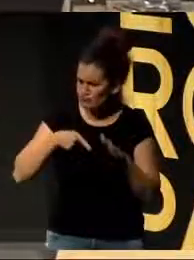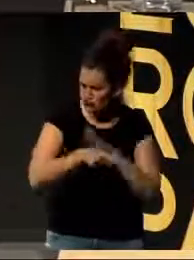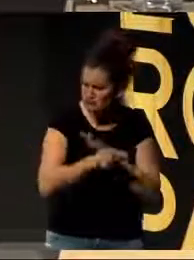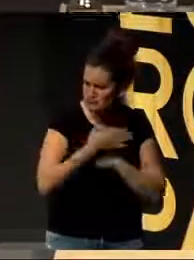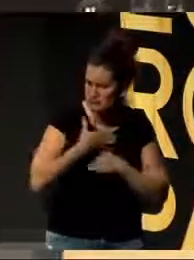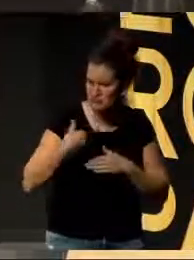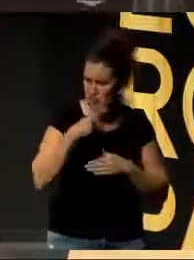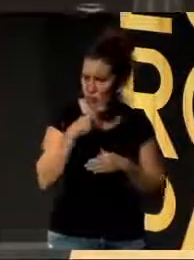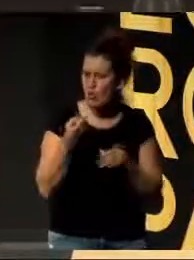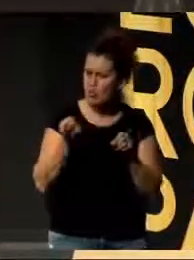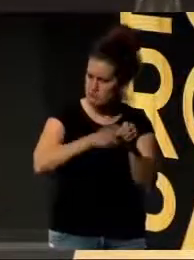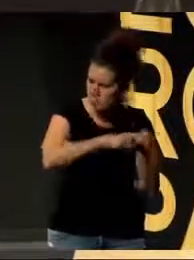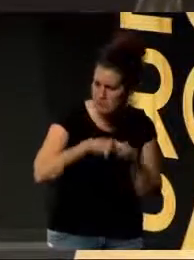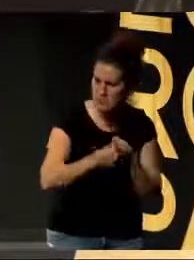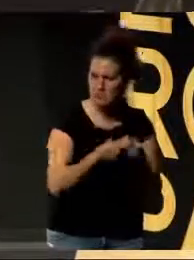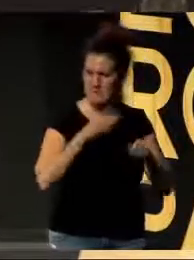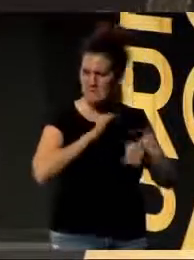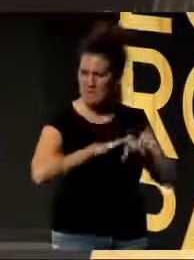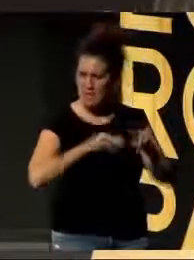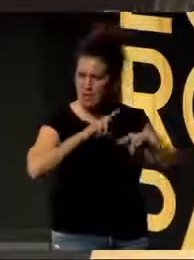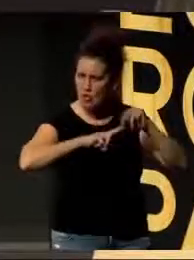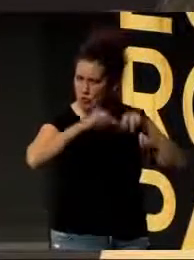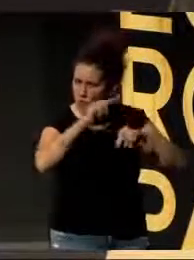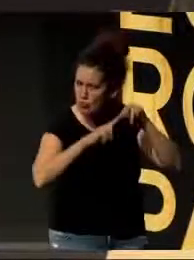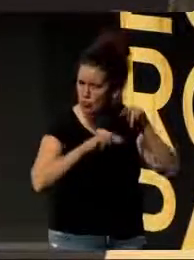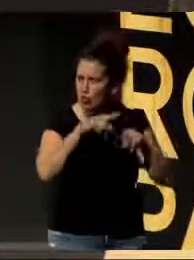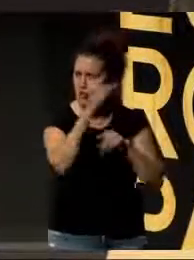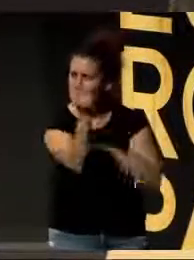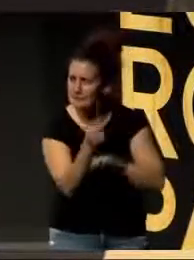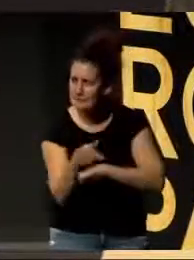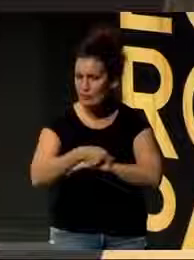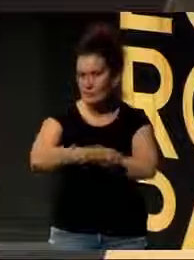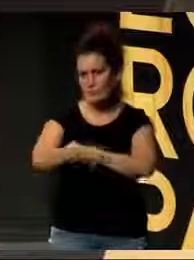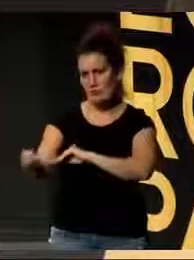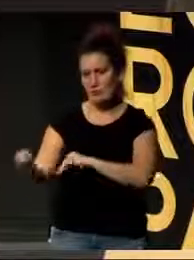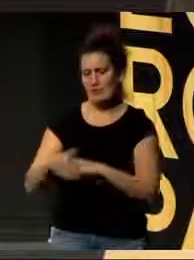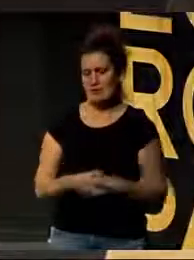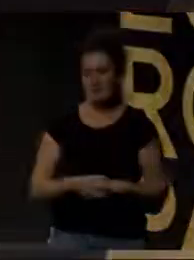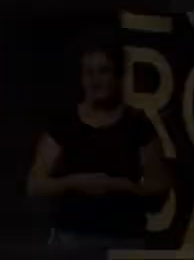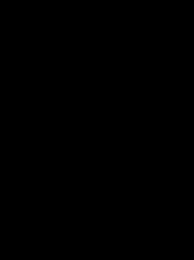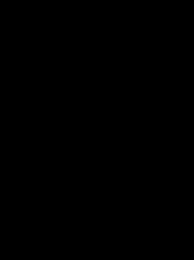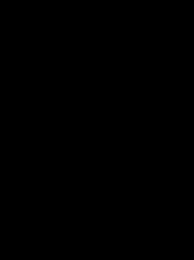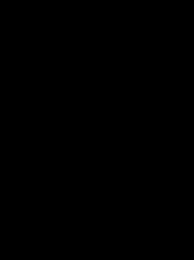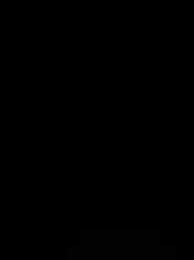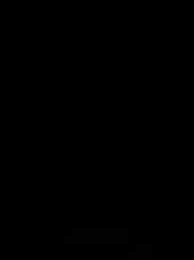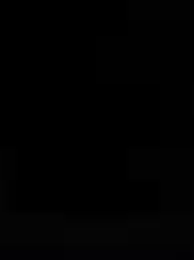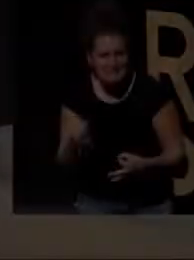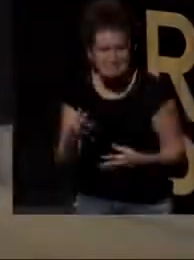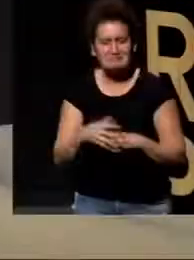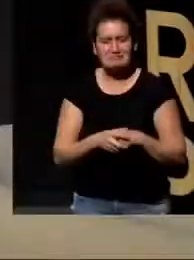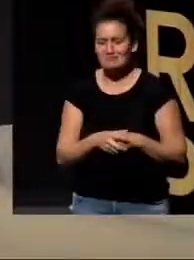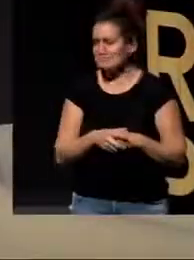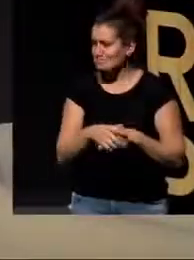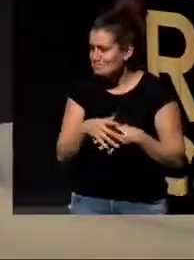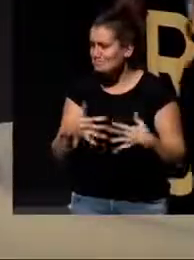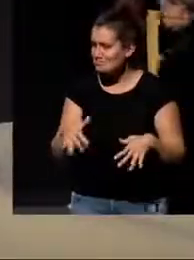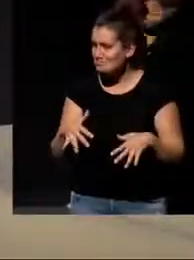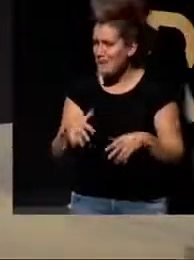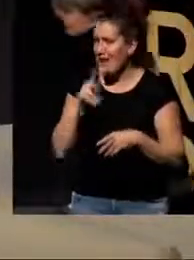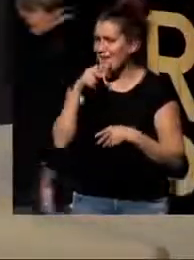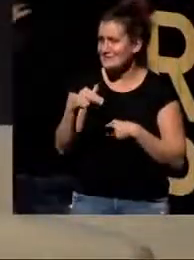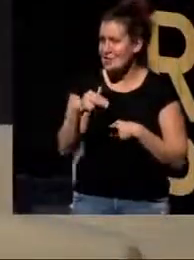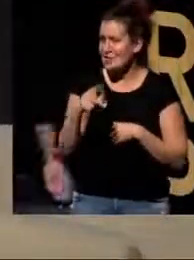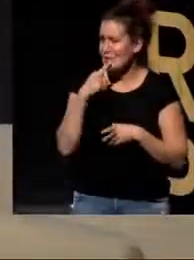parte activamente en la construcción y en el diseño de Vitoria-Gasteiz. Nos hace ser parte. Tiene que ser